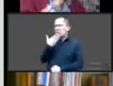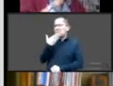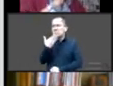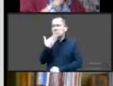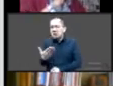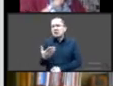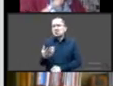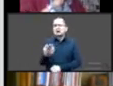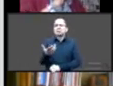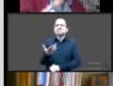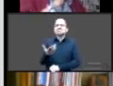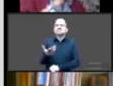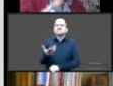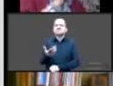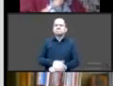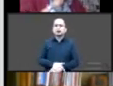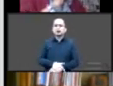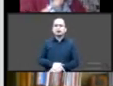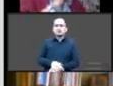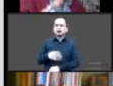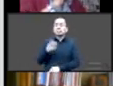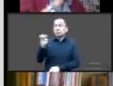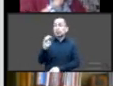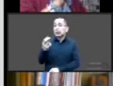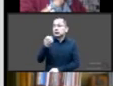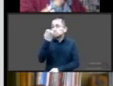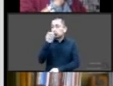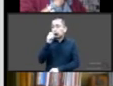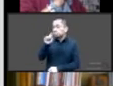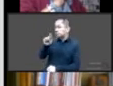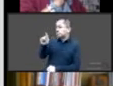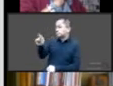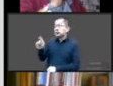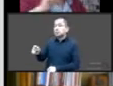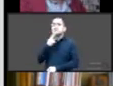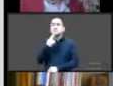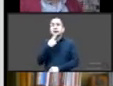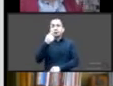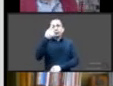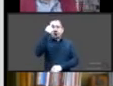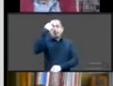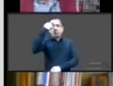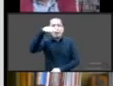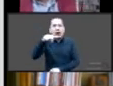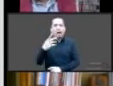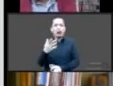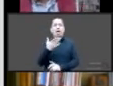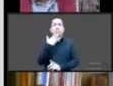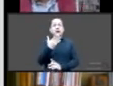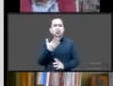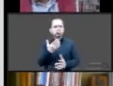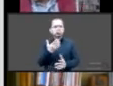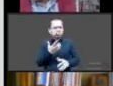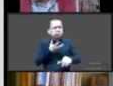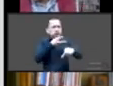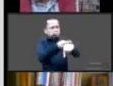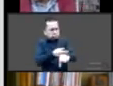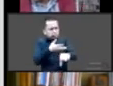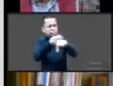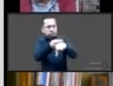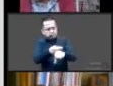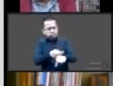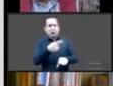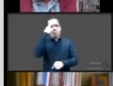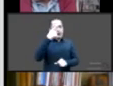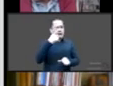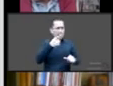una plataforma para ayudar para construir o en qué medida también básicamente también la escuela es un